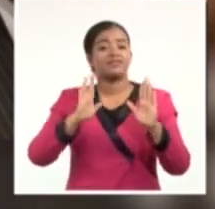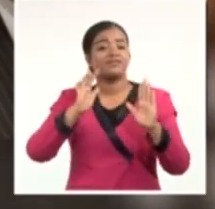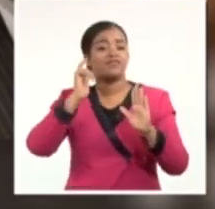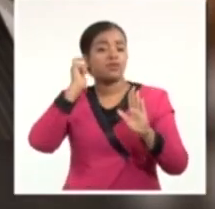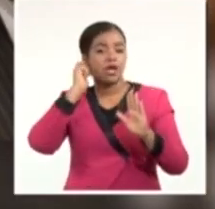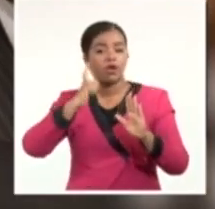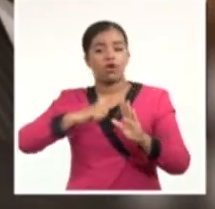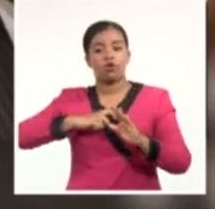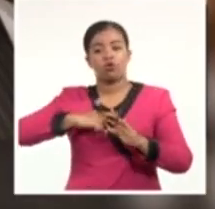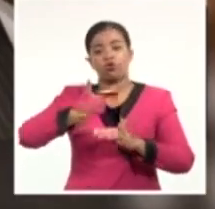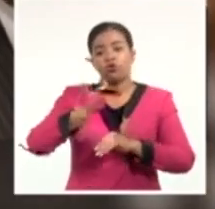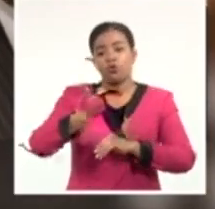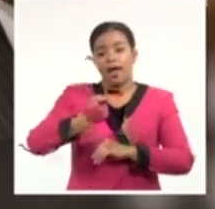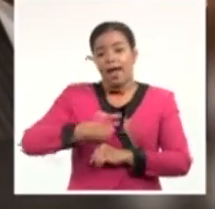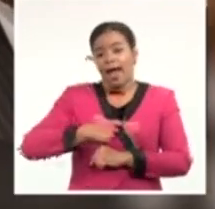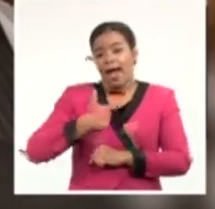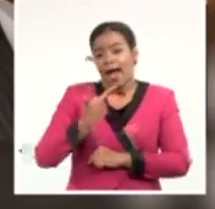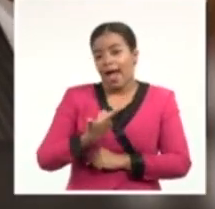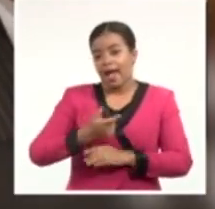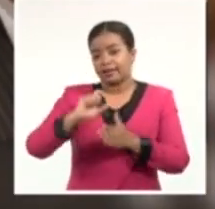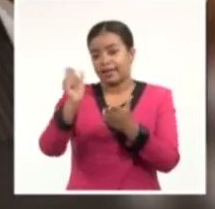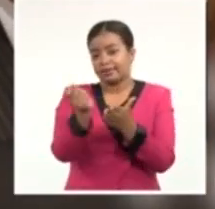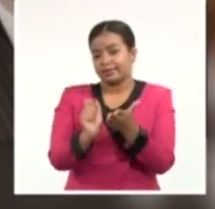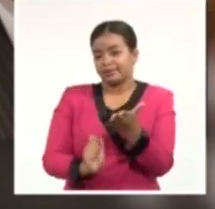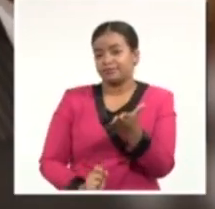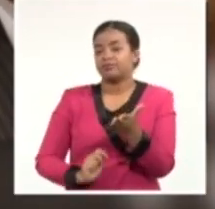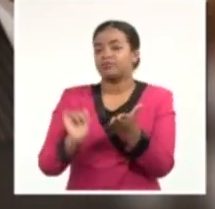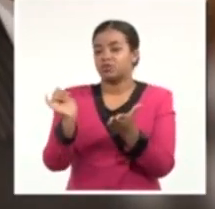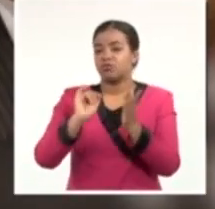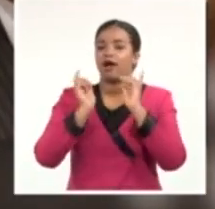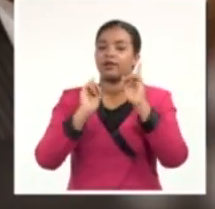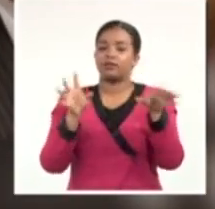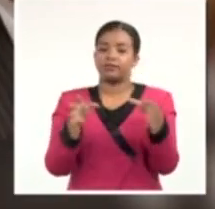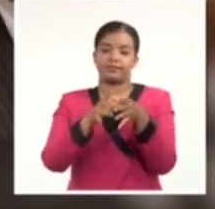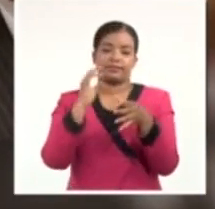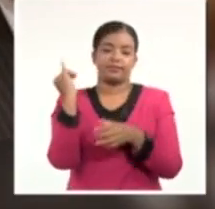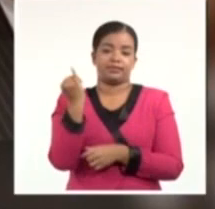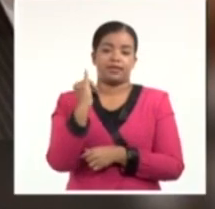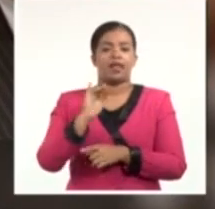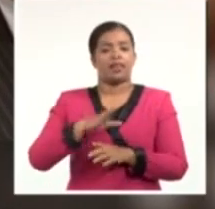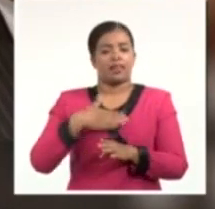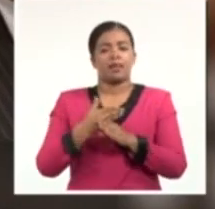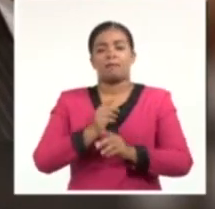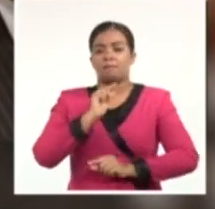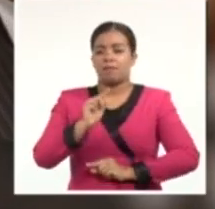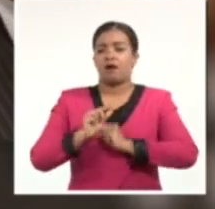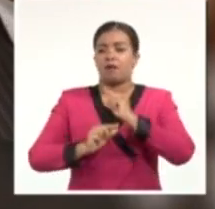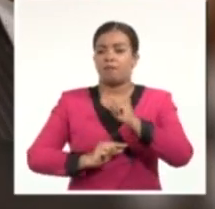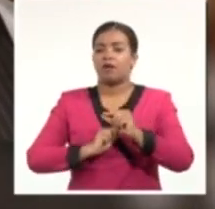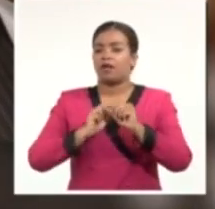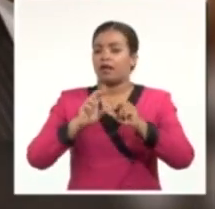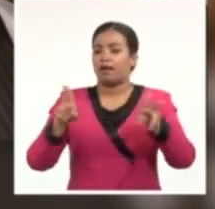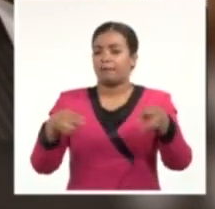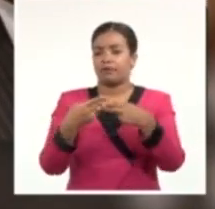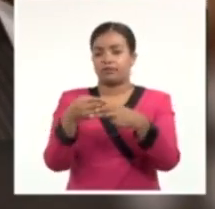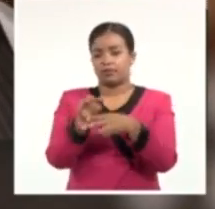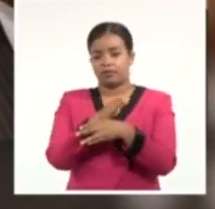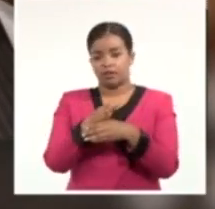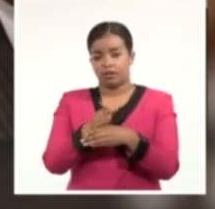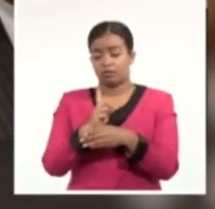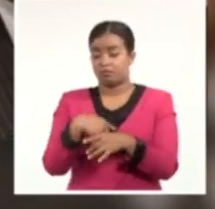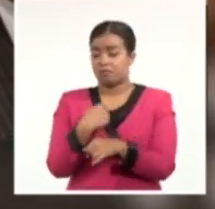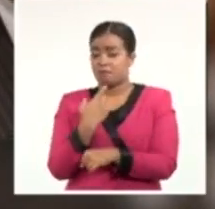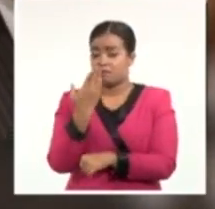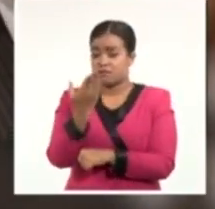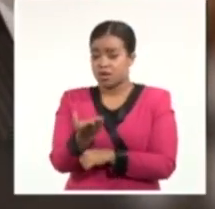arte y la literatura, y otros sucesivamente. Hemos convocado un